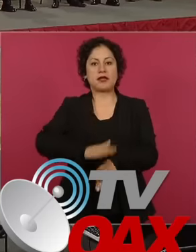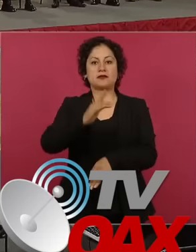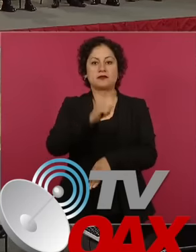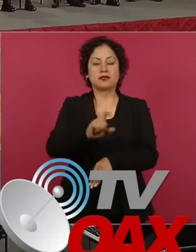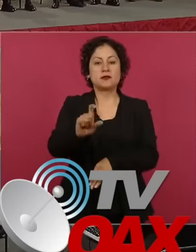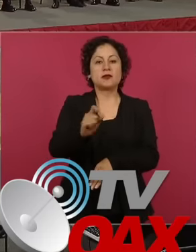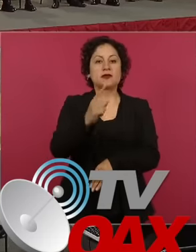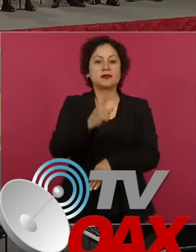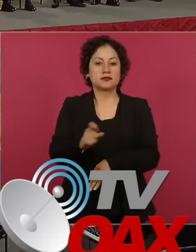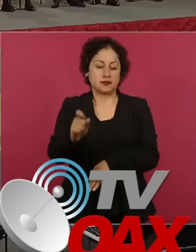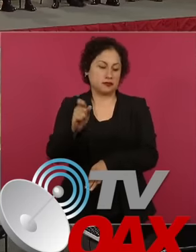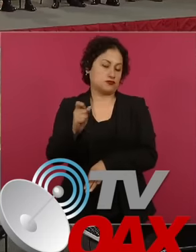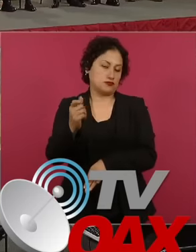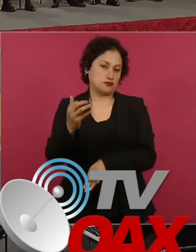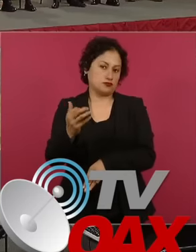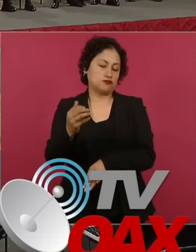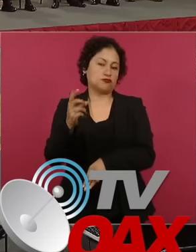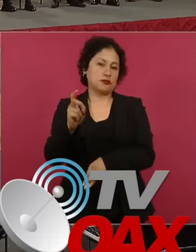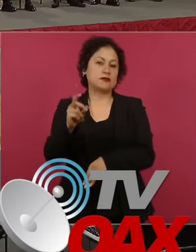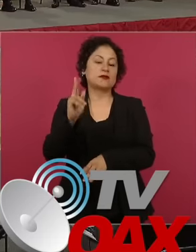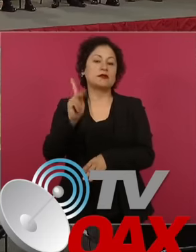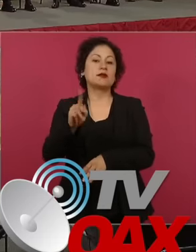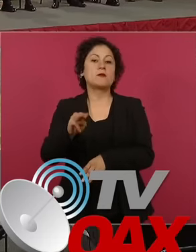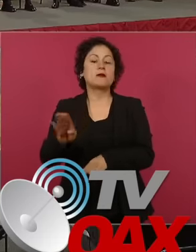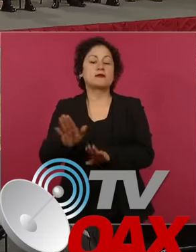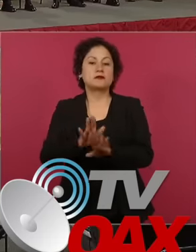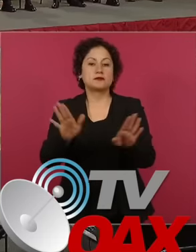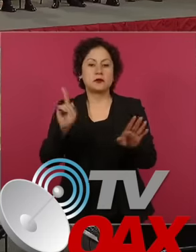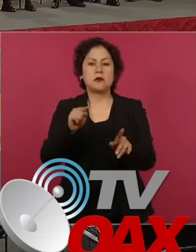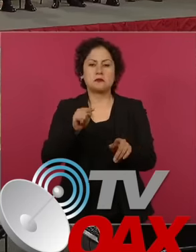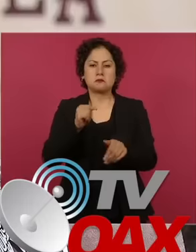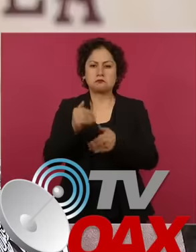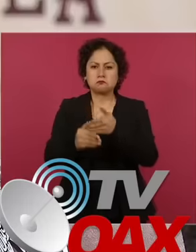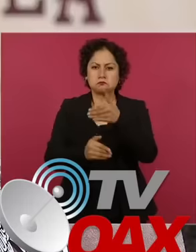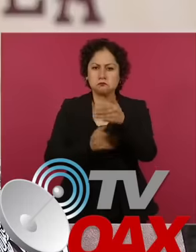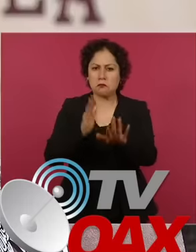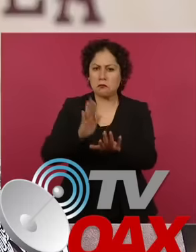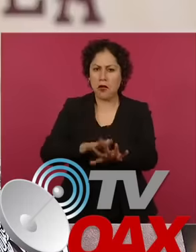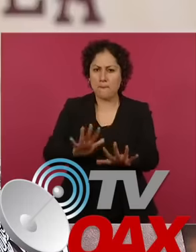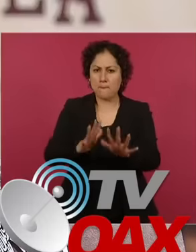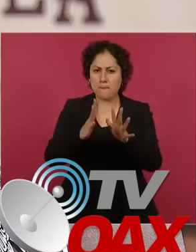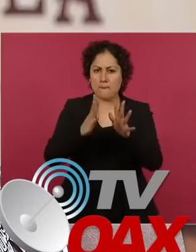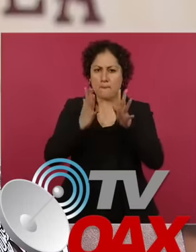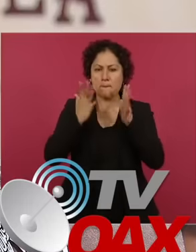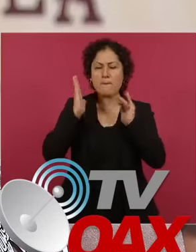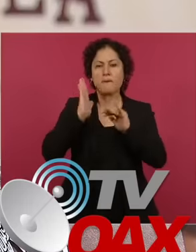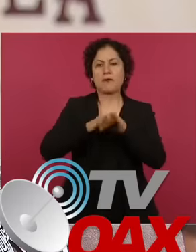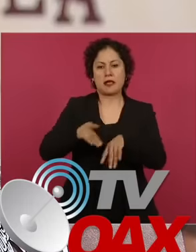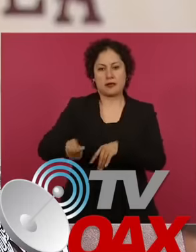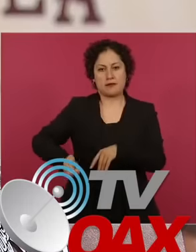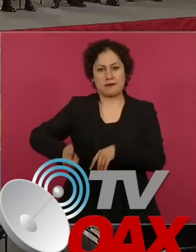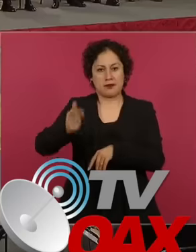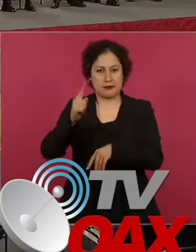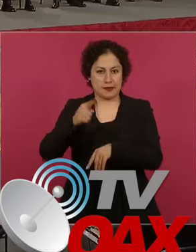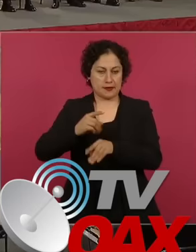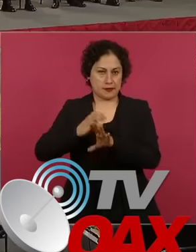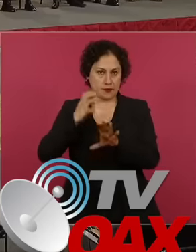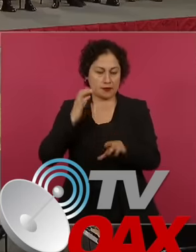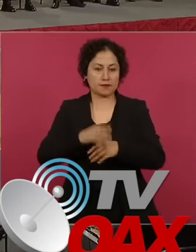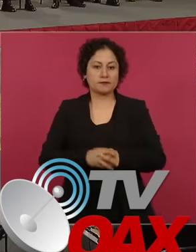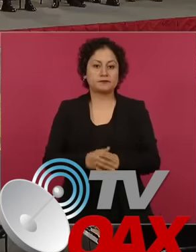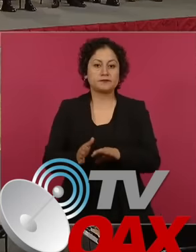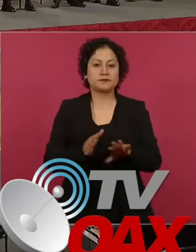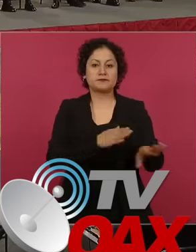sigue trabajando en el tema de la velocidad con este primer tren. Y la noticia importante del día de hoy es que el